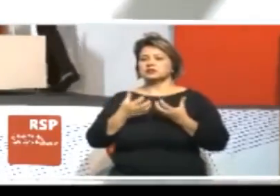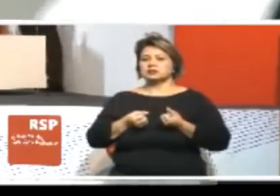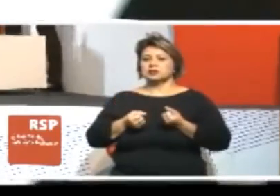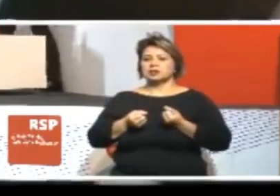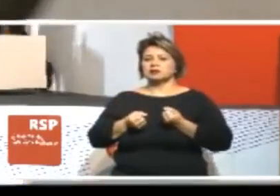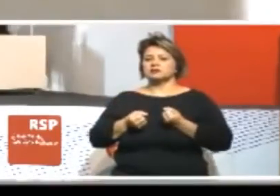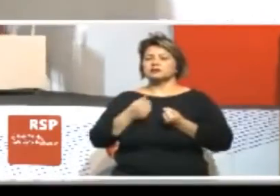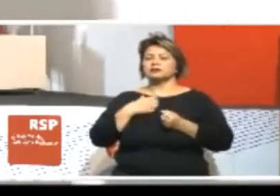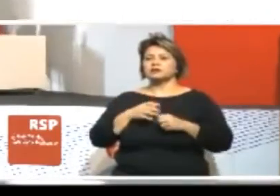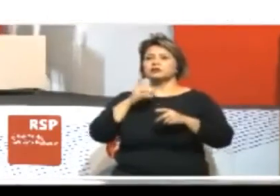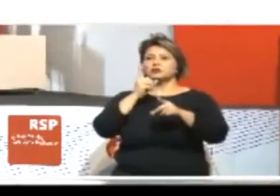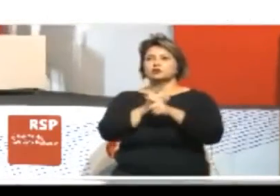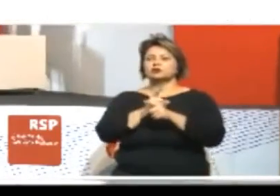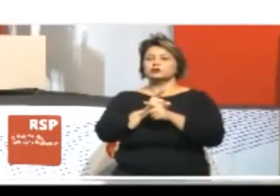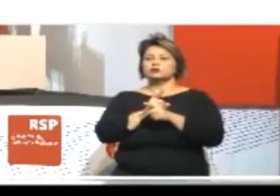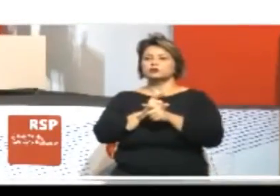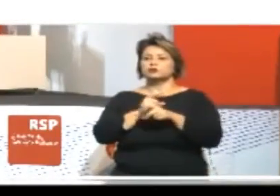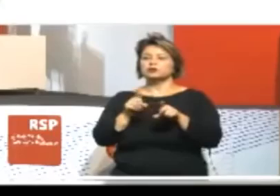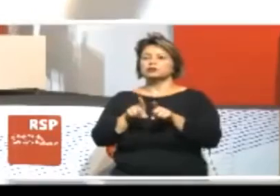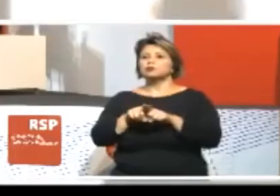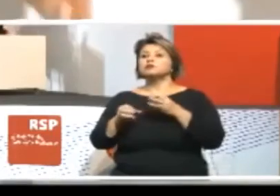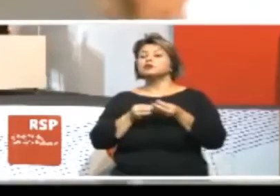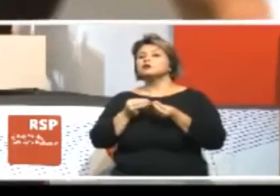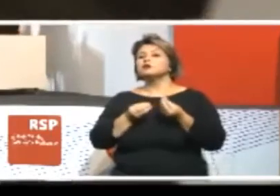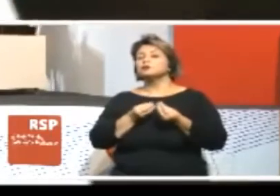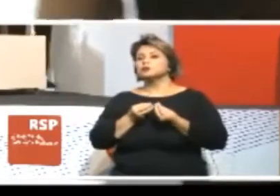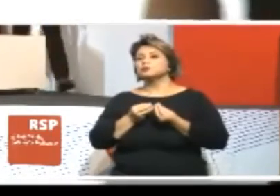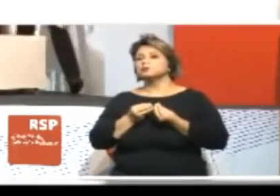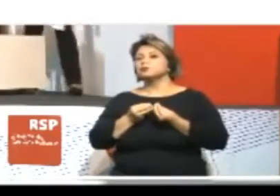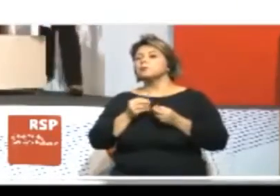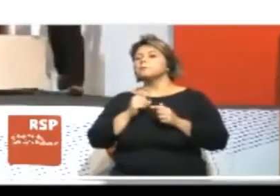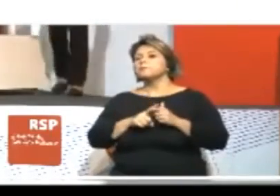programa piloto a nivel local, porque